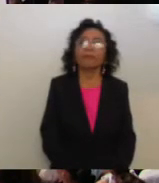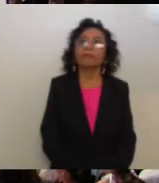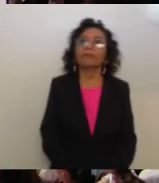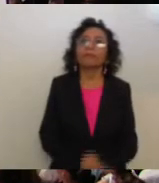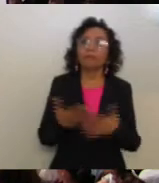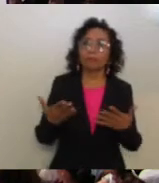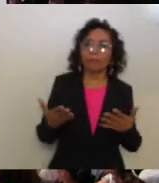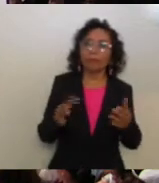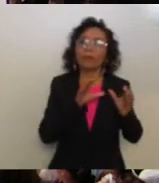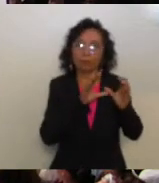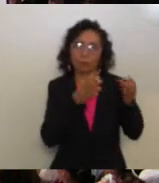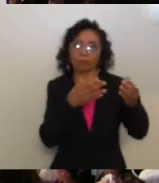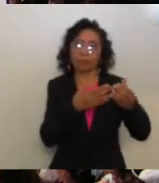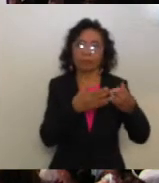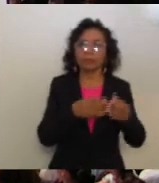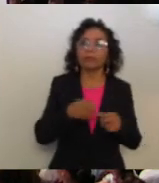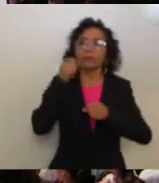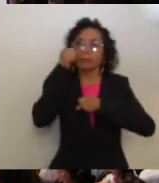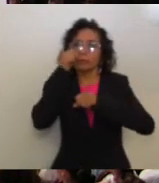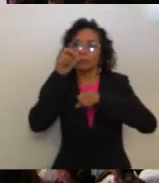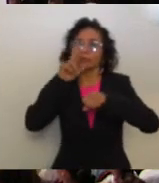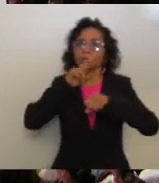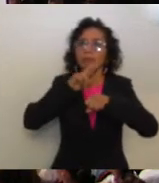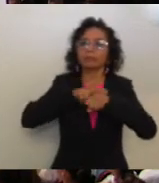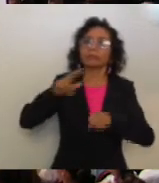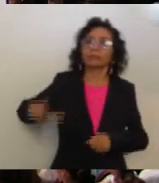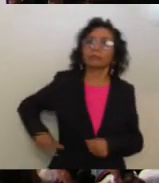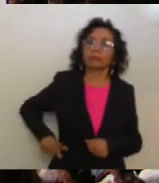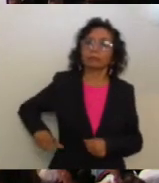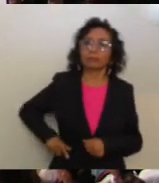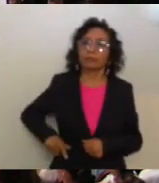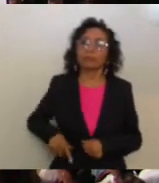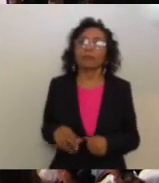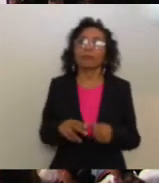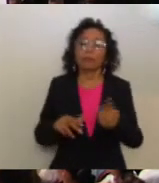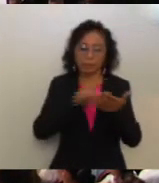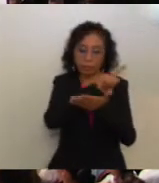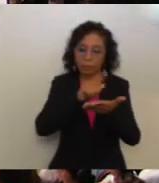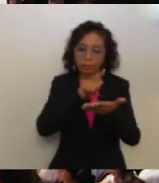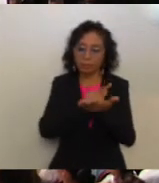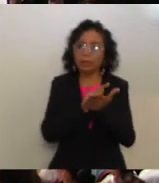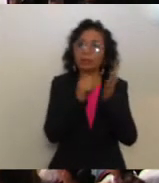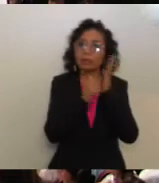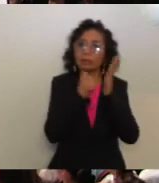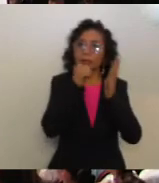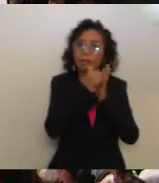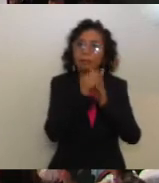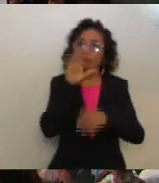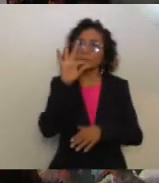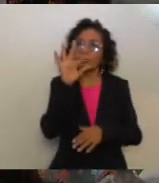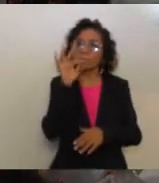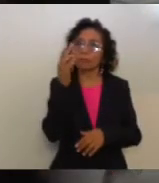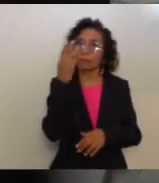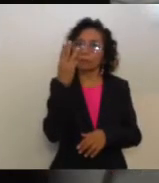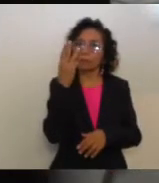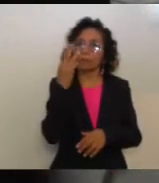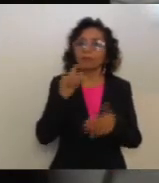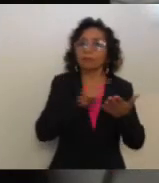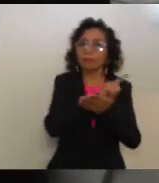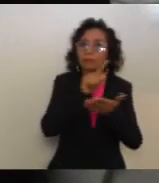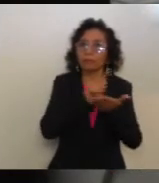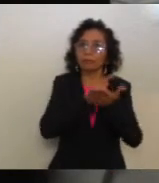Poder Ejecutivo Federal, Secretaría de Gobernación. Decreto por el que se reforman el artículo 43 y demás relativos de la Constitución